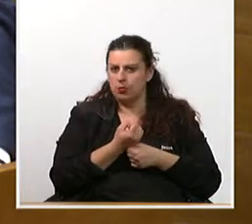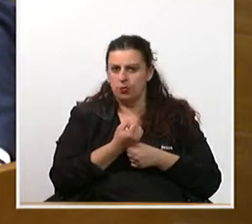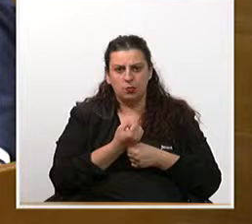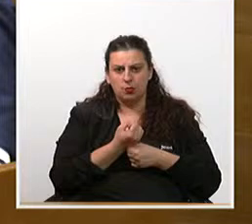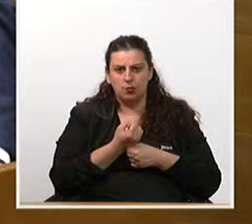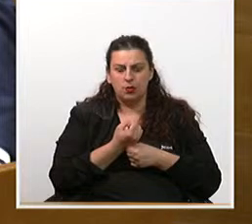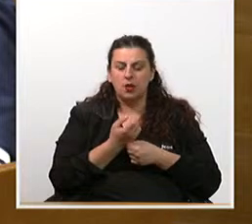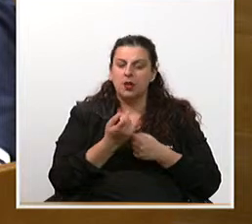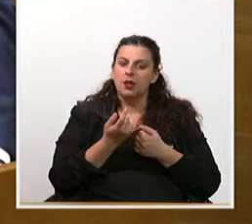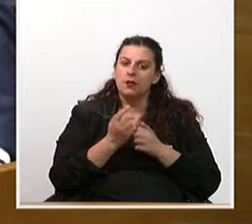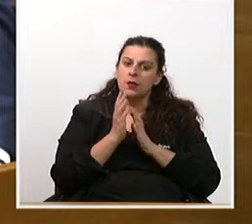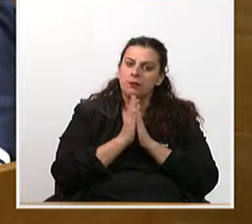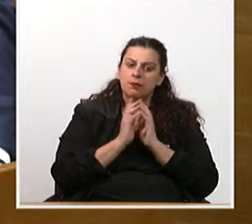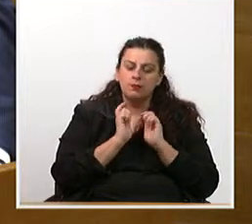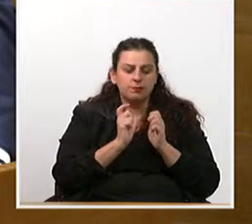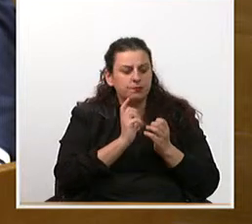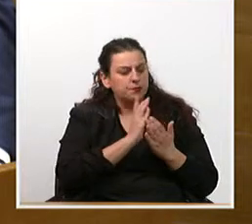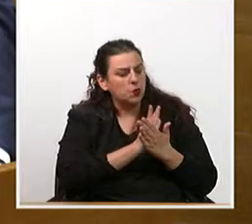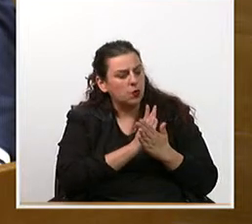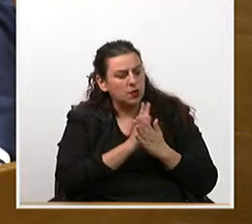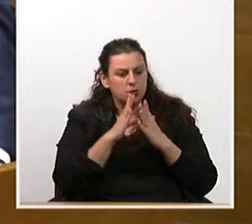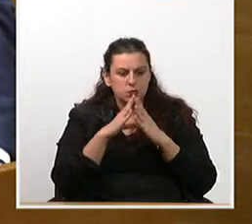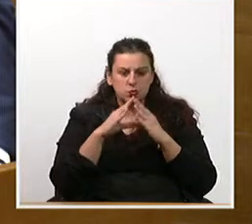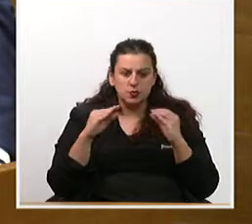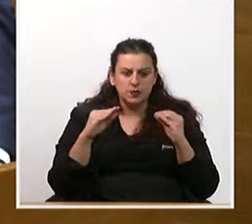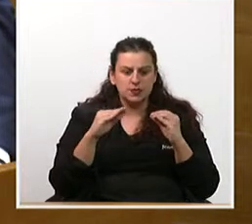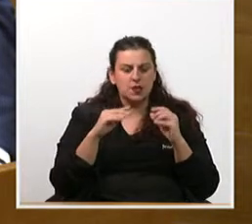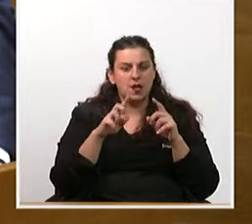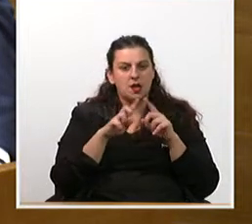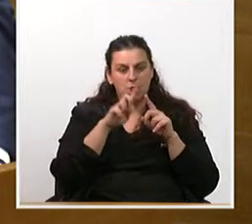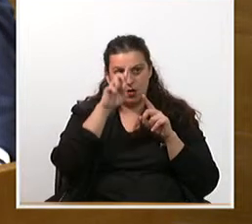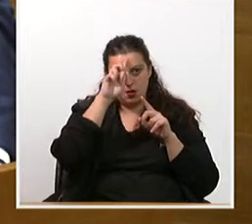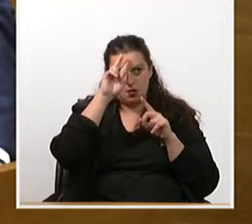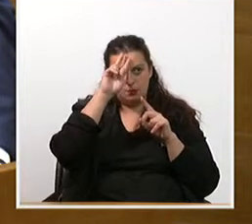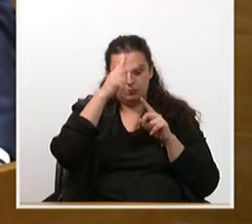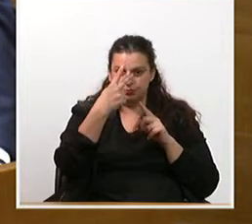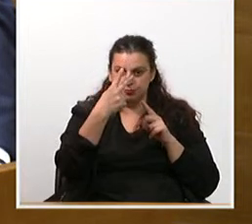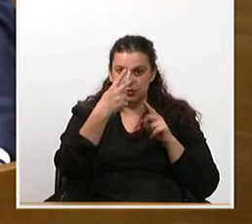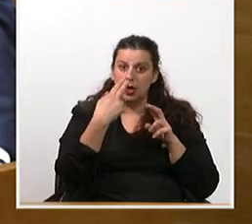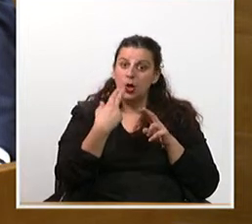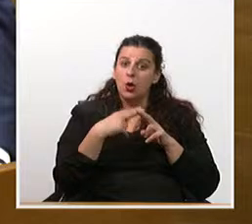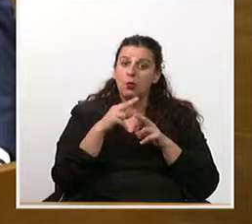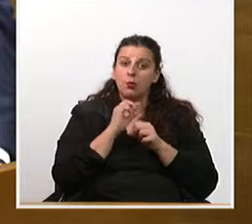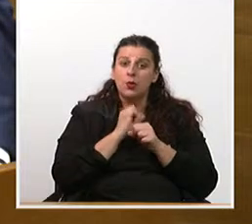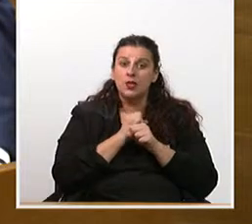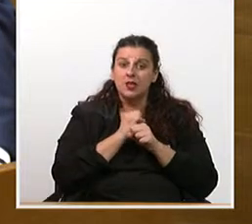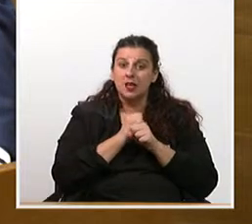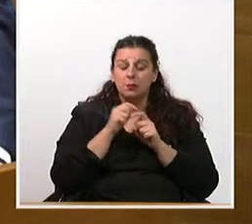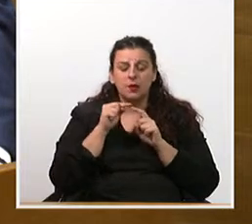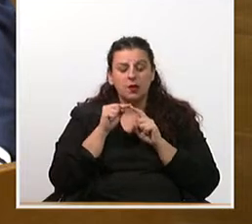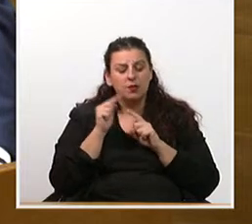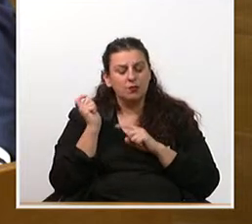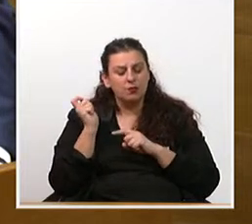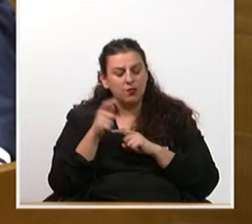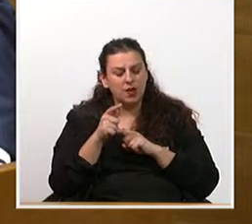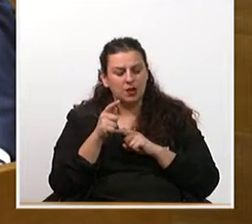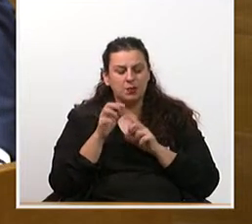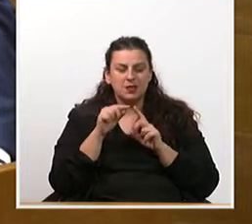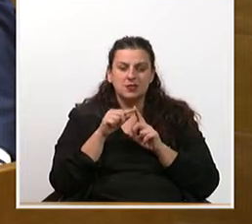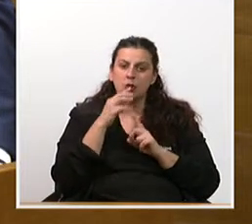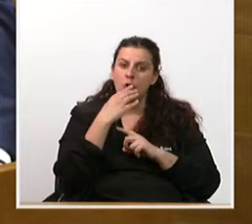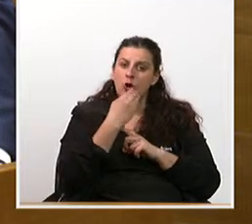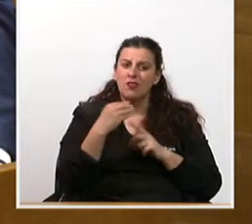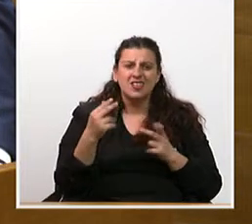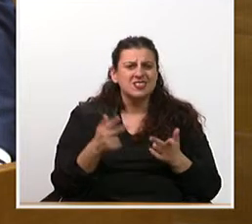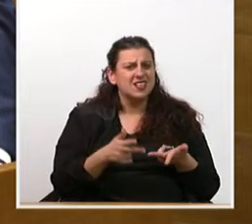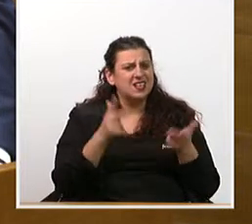inculcar en los Colegios y en las universidades un cambio de esquemas las políticas de empleo que se lleven a cabo han de servir para lograr que los jóvenes sean libres